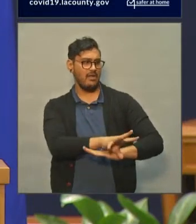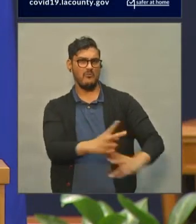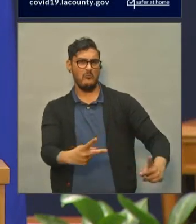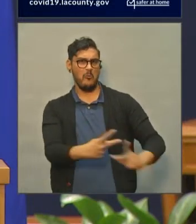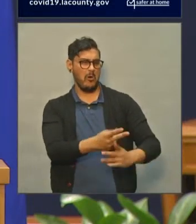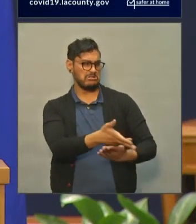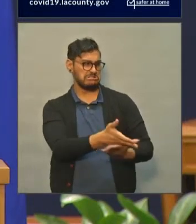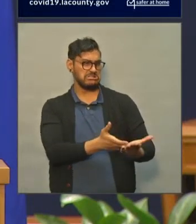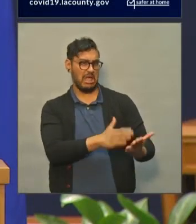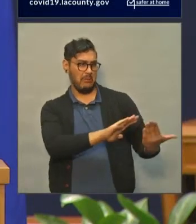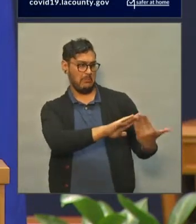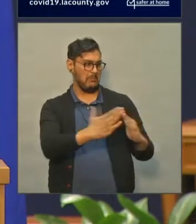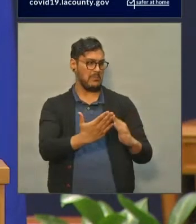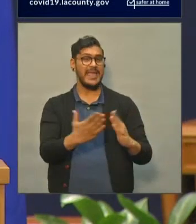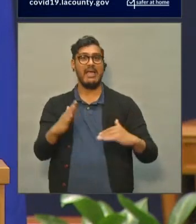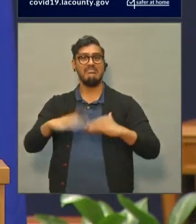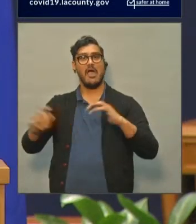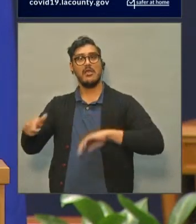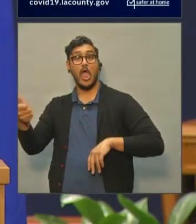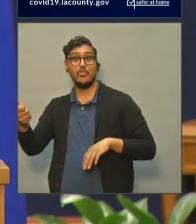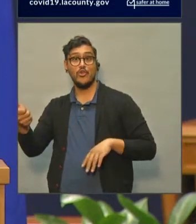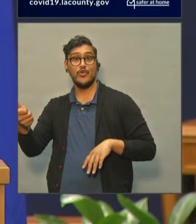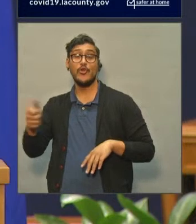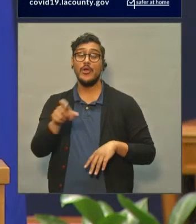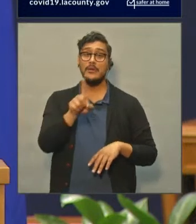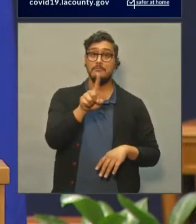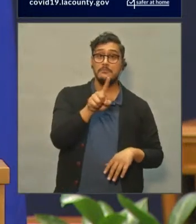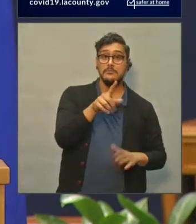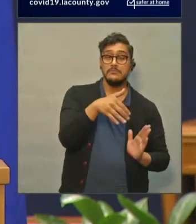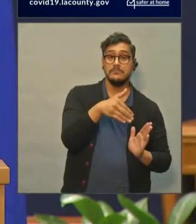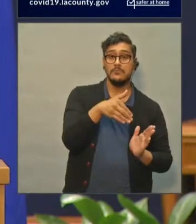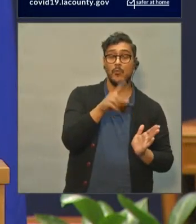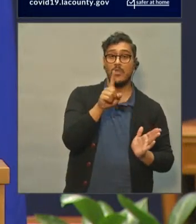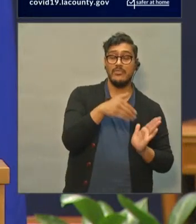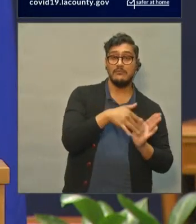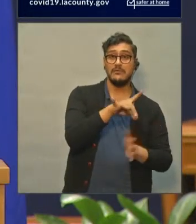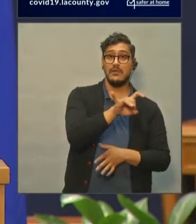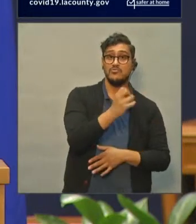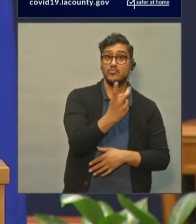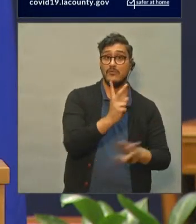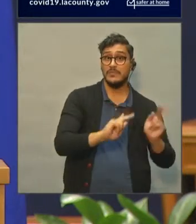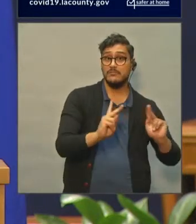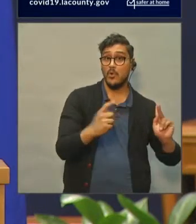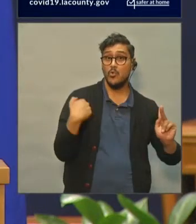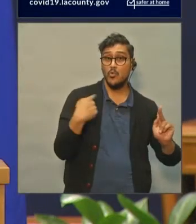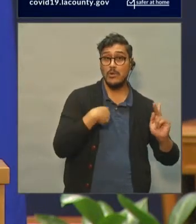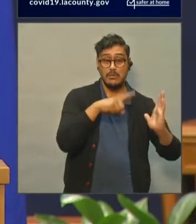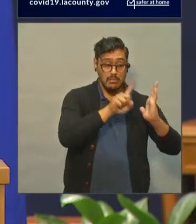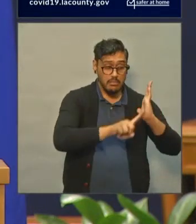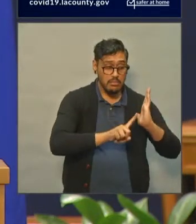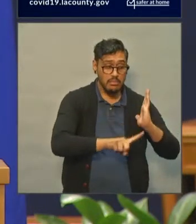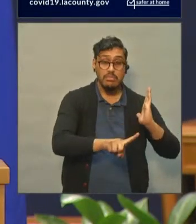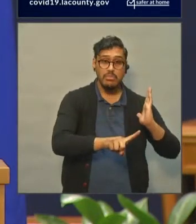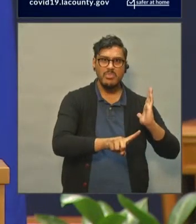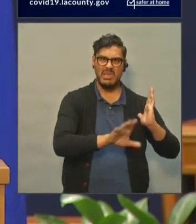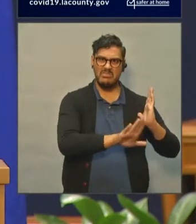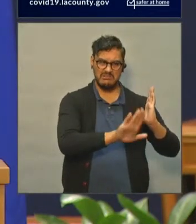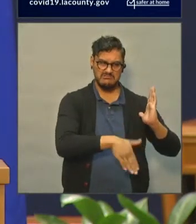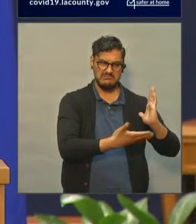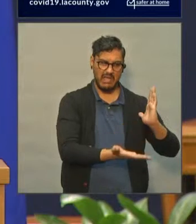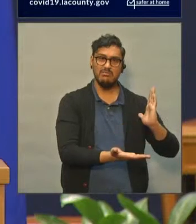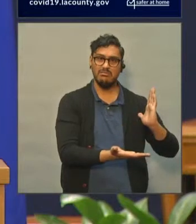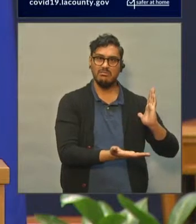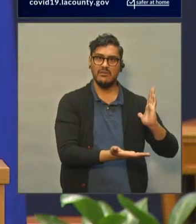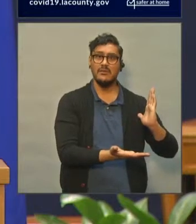otros. Para las 1,892 personas que fallecieron donde se identificó la raza,